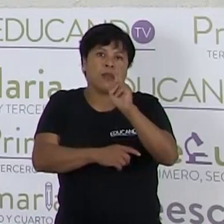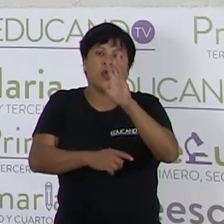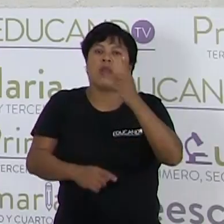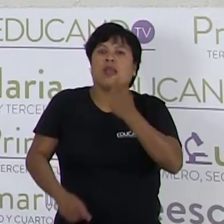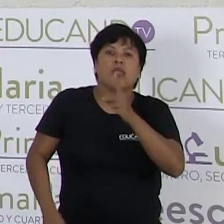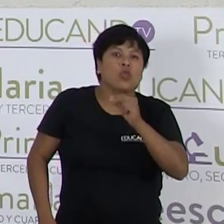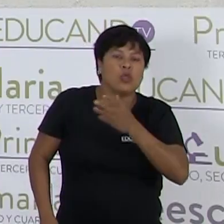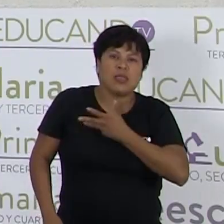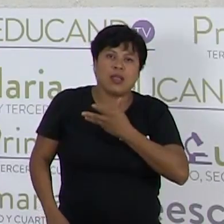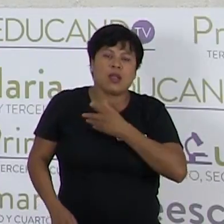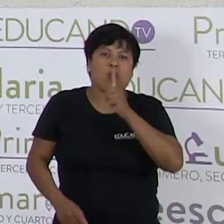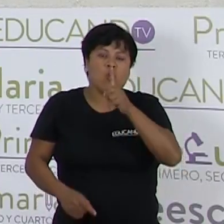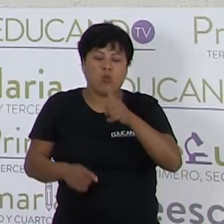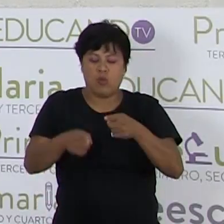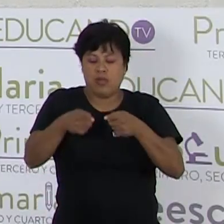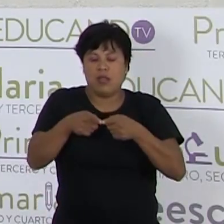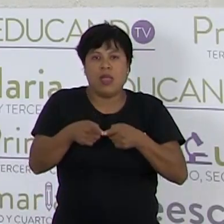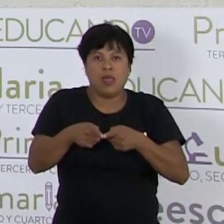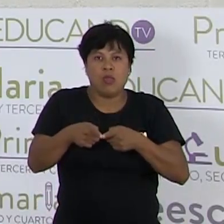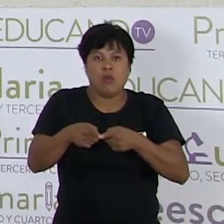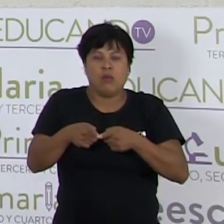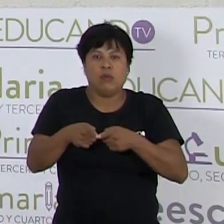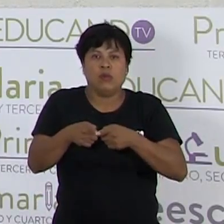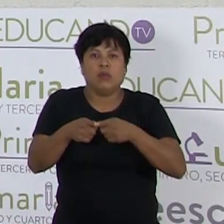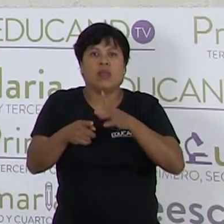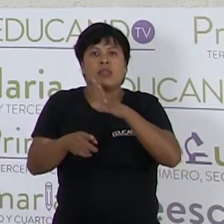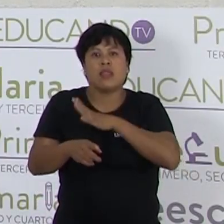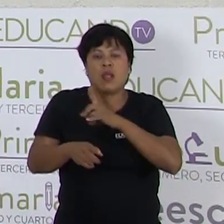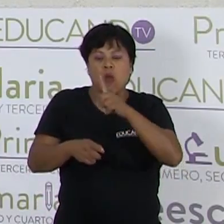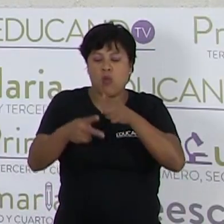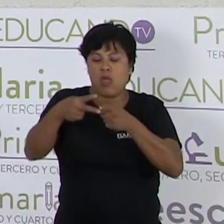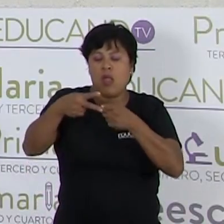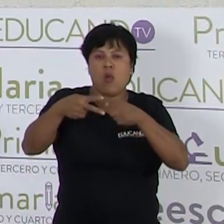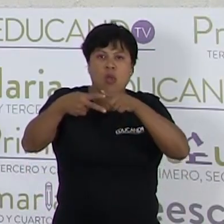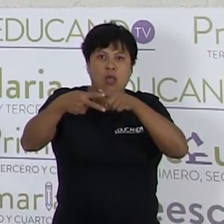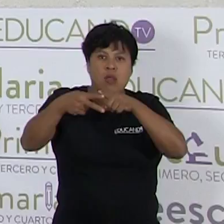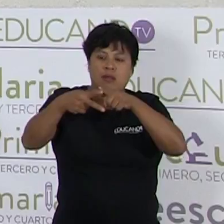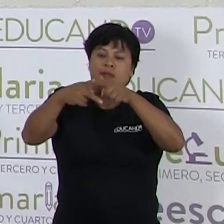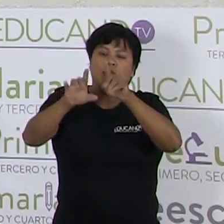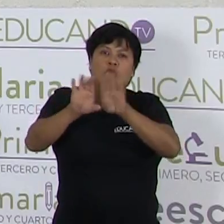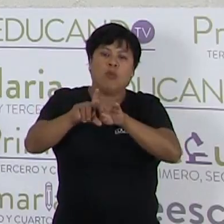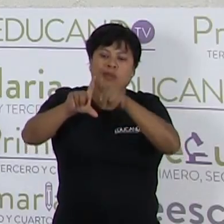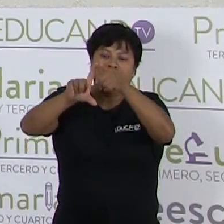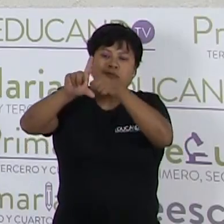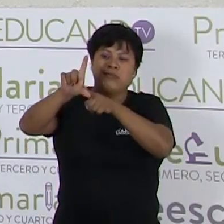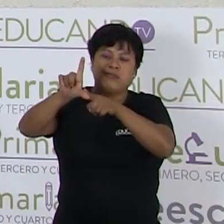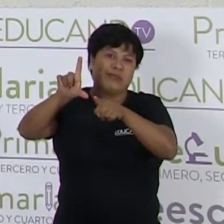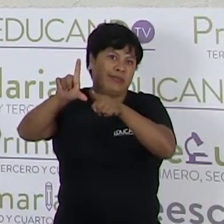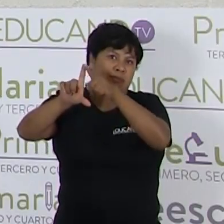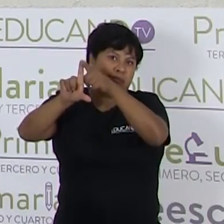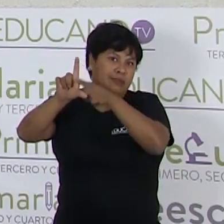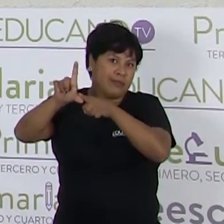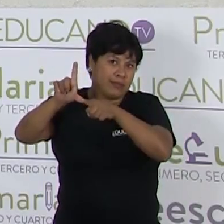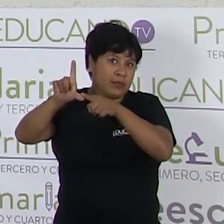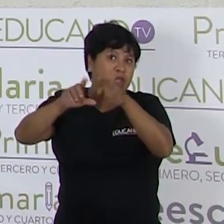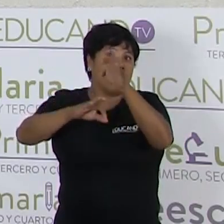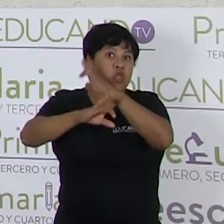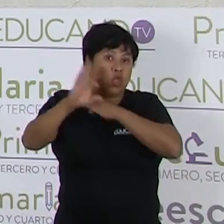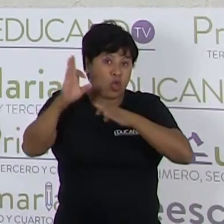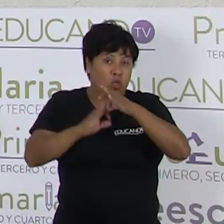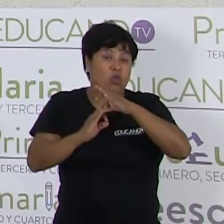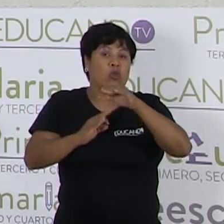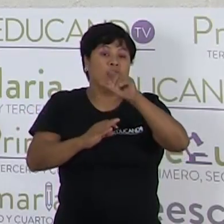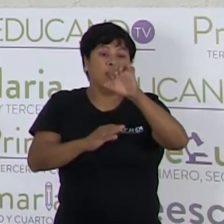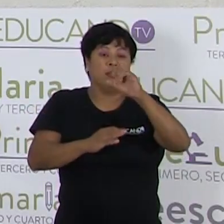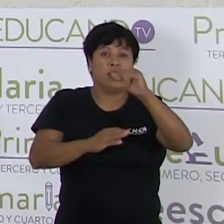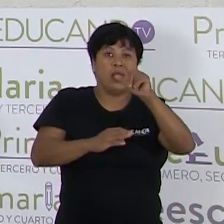tiene un lado que tenga un ángulo recto. Bien. Todos los escalenos ya dijimos